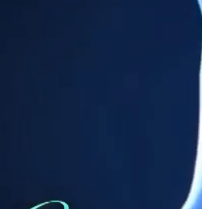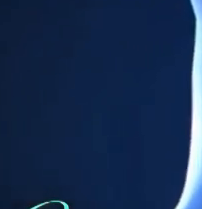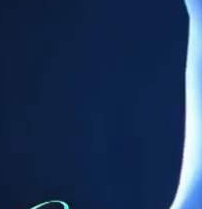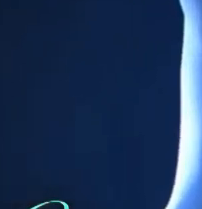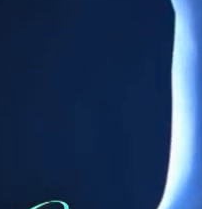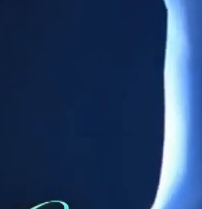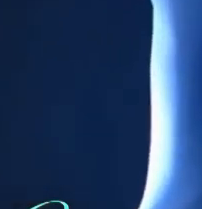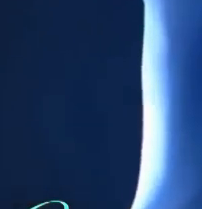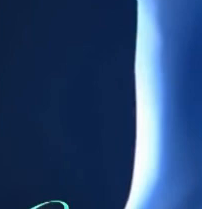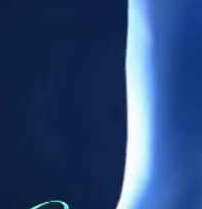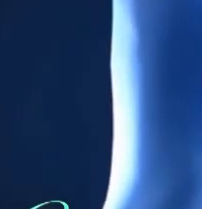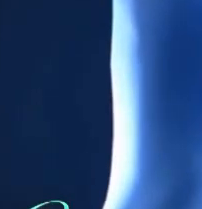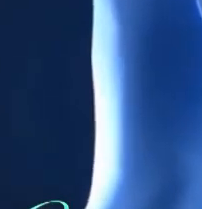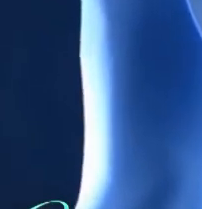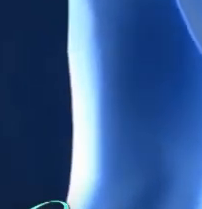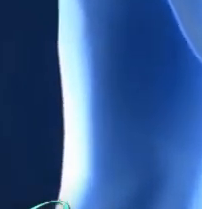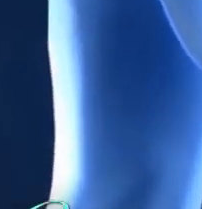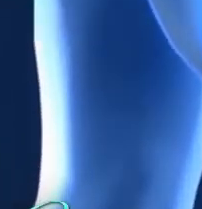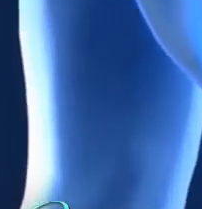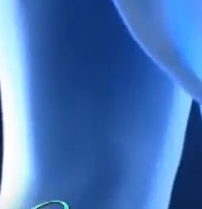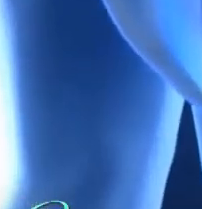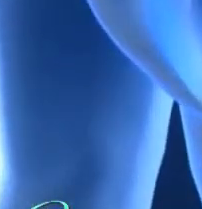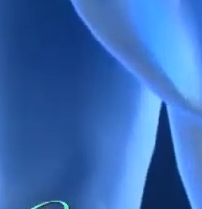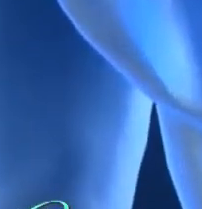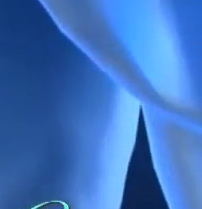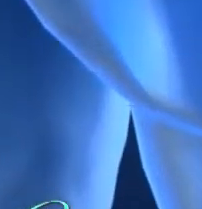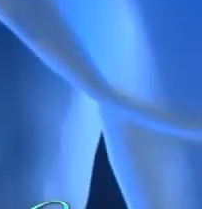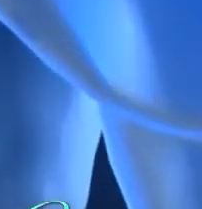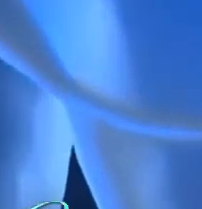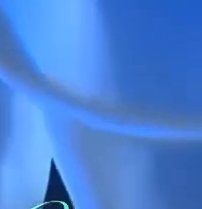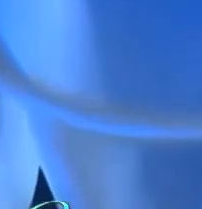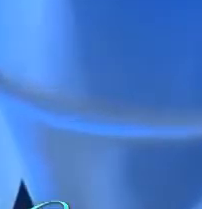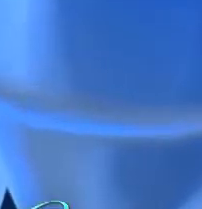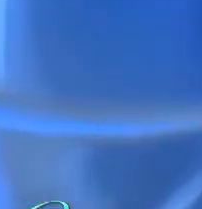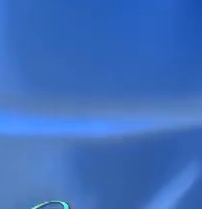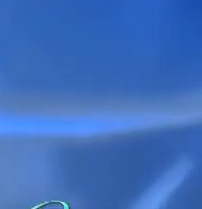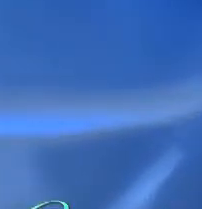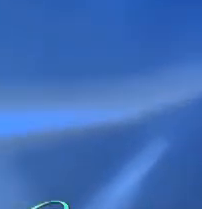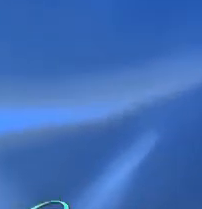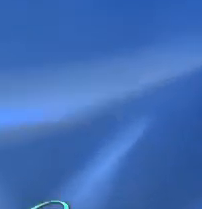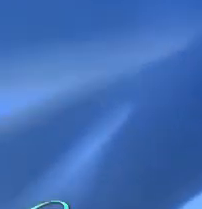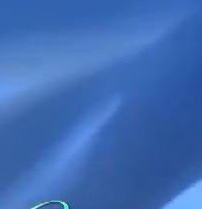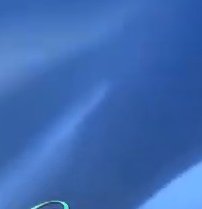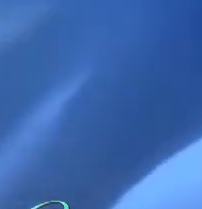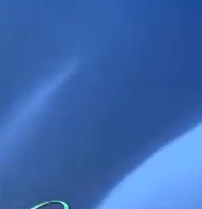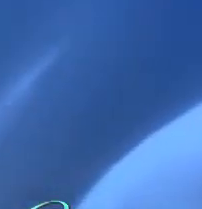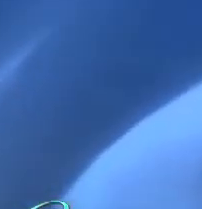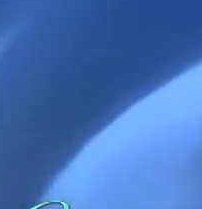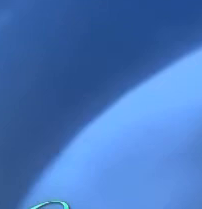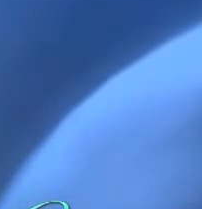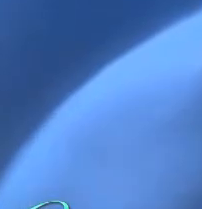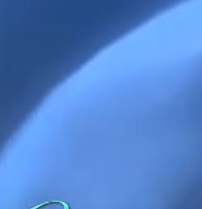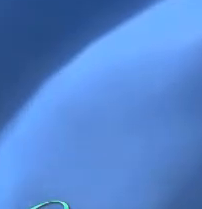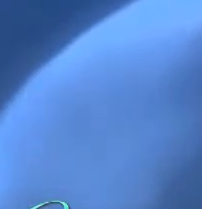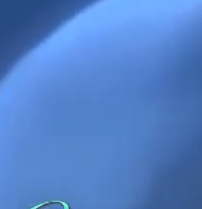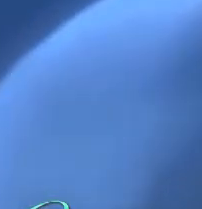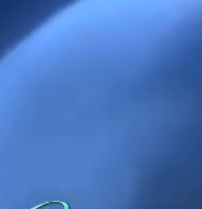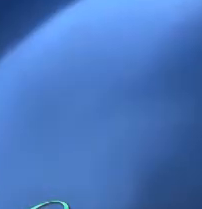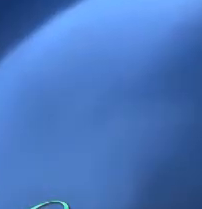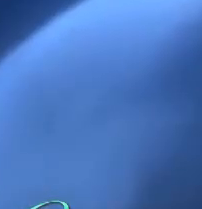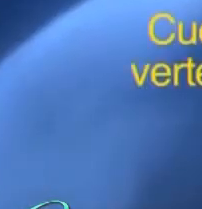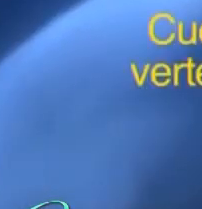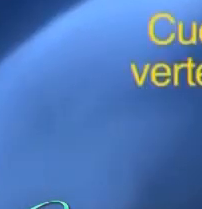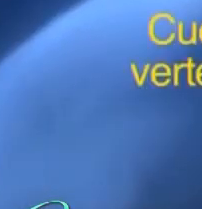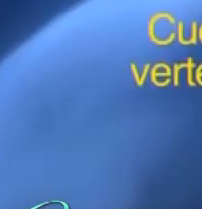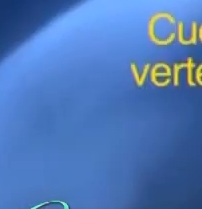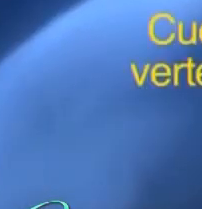un Voltaren, un diclofenaco, un ibuprofeno, un acetaminofén. No, es porque, miren, ahí se está, eso que ven